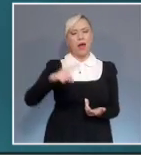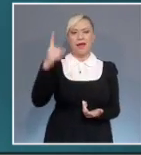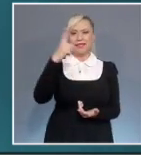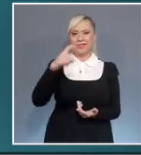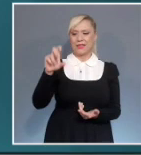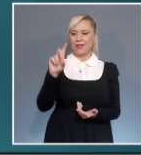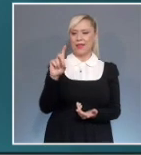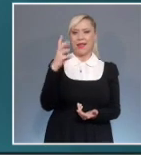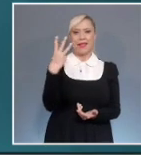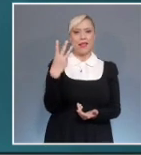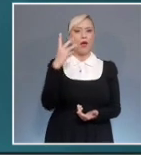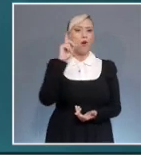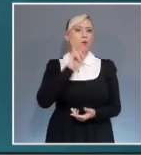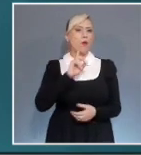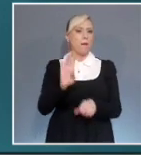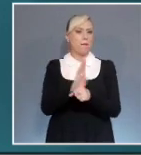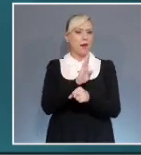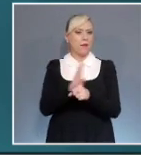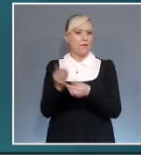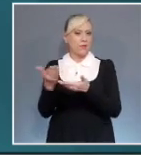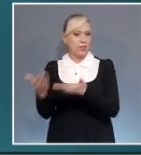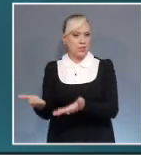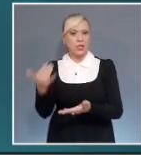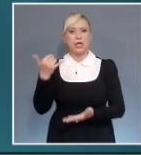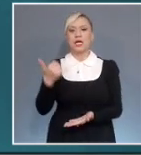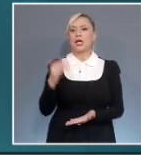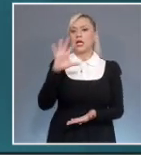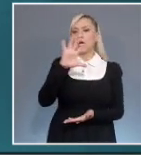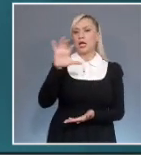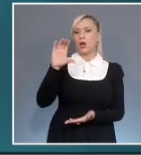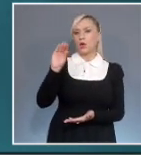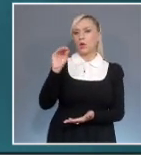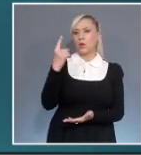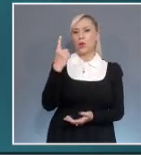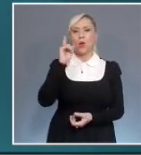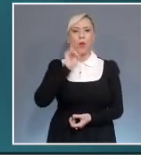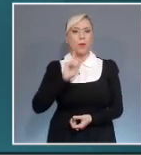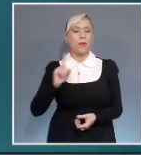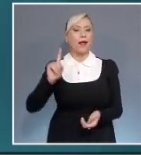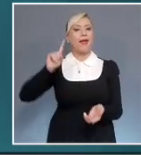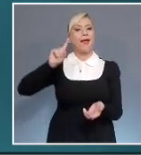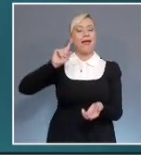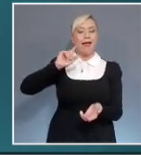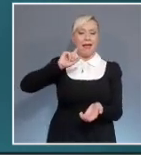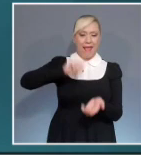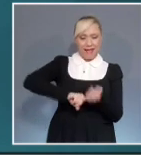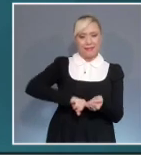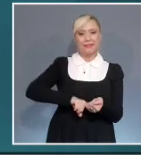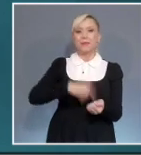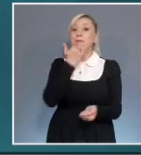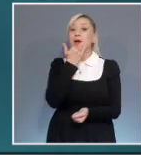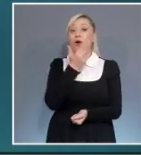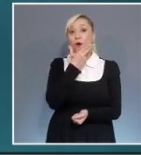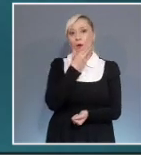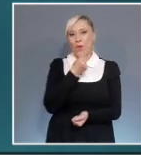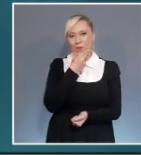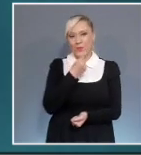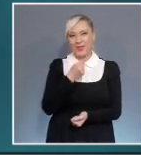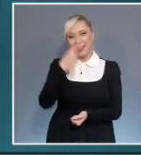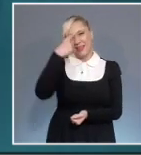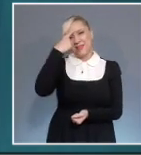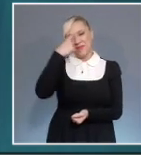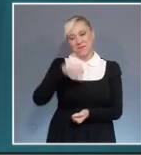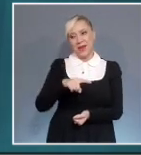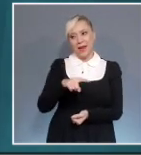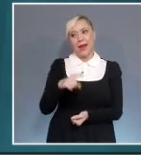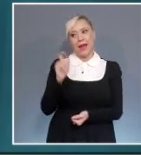y 591 hombres, logrando que se concediera la libertad a 161 personas, 66